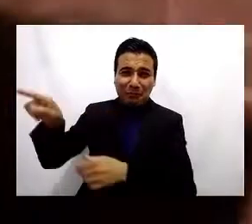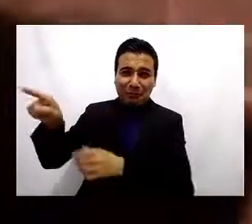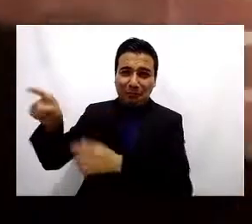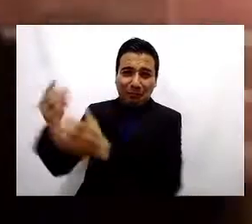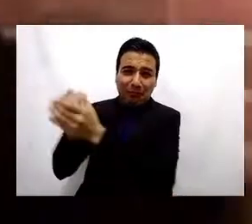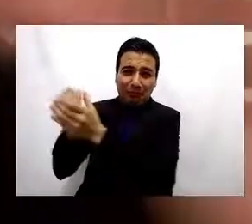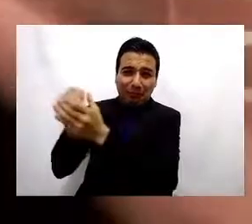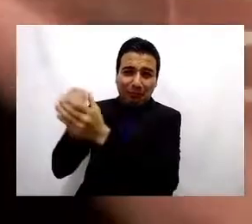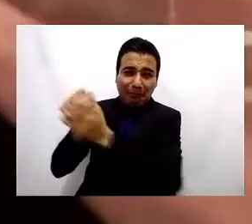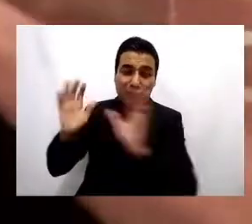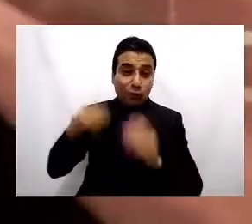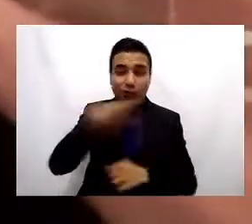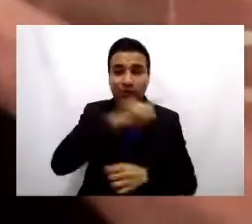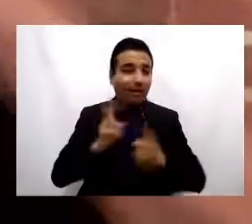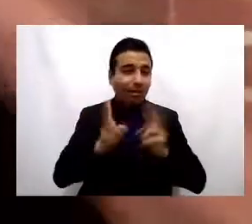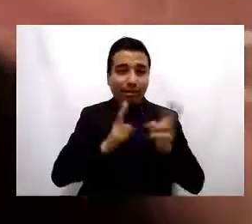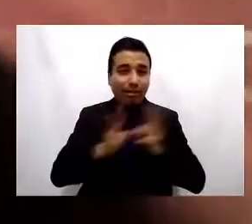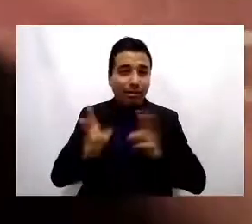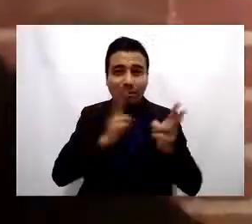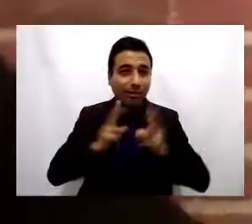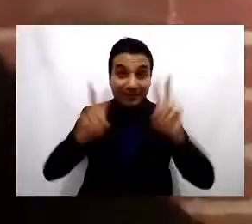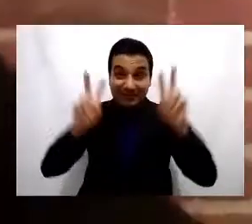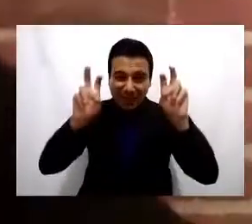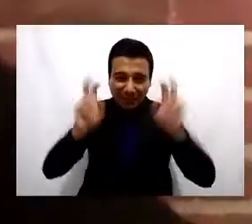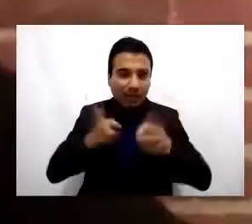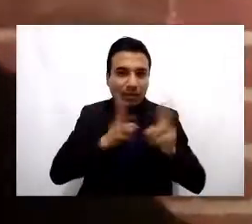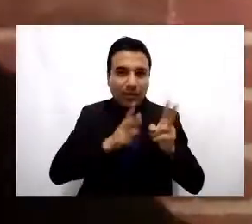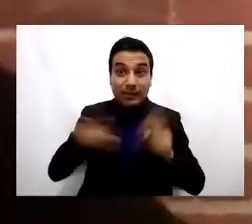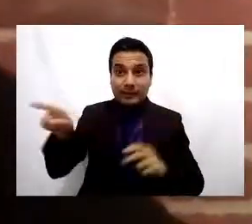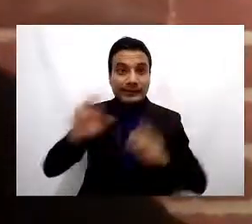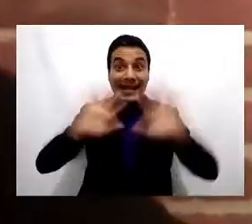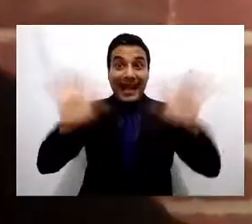hablando de cualquier otro tema y de pronto Pablo dijo, lo tengo,